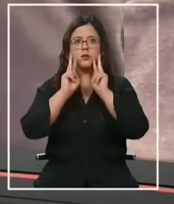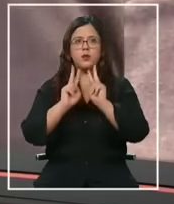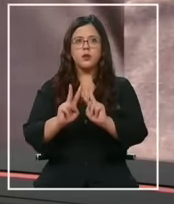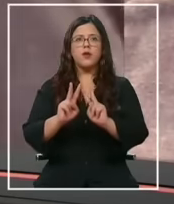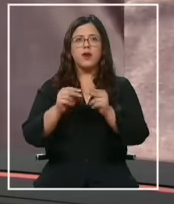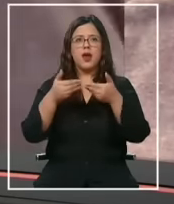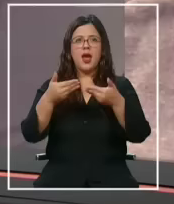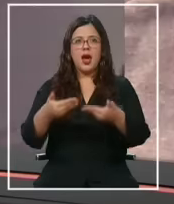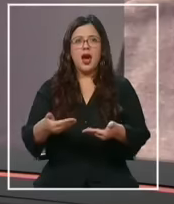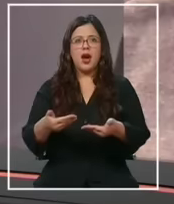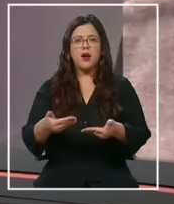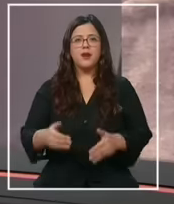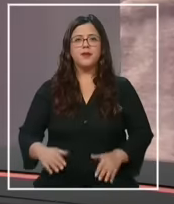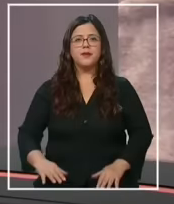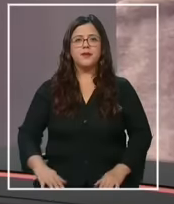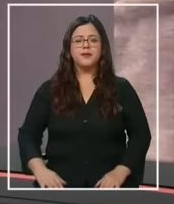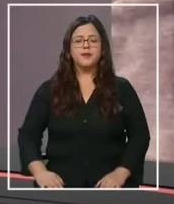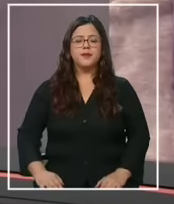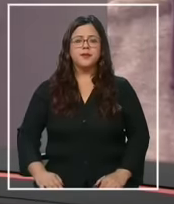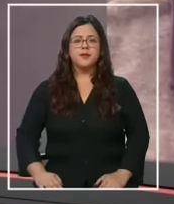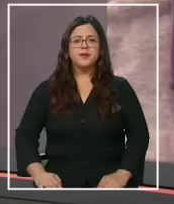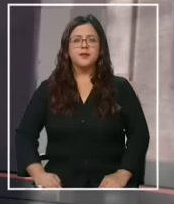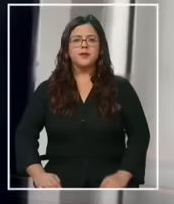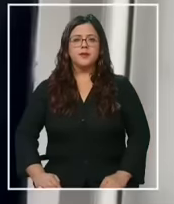revisamos en la nota de Yesenia Yamet.